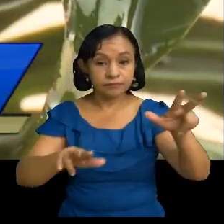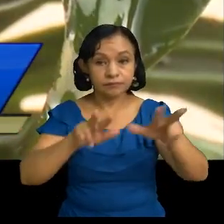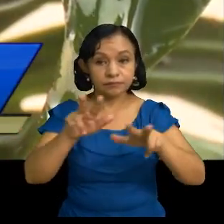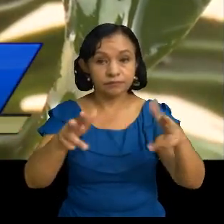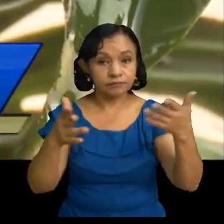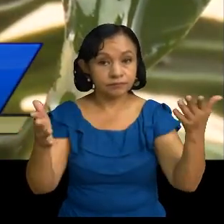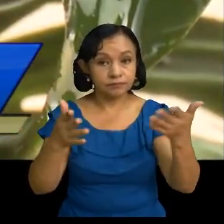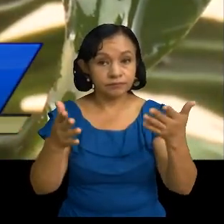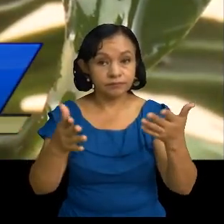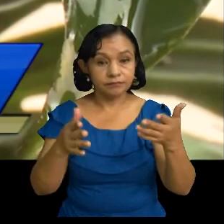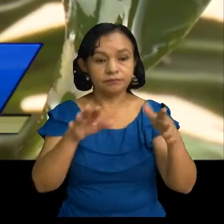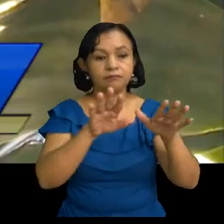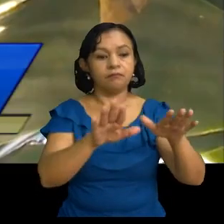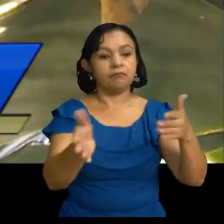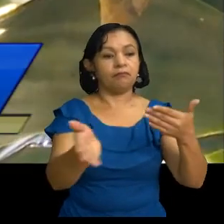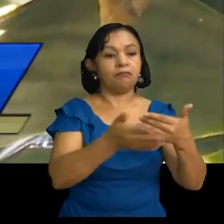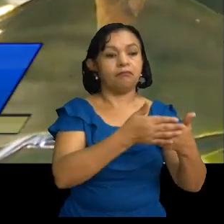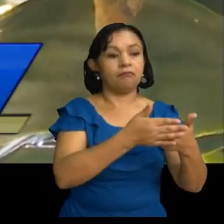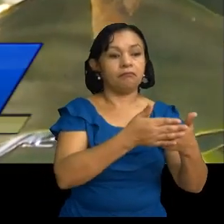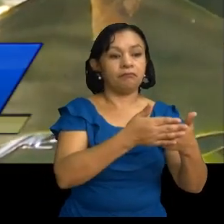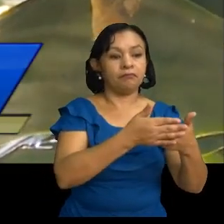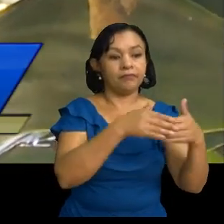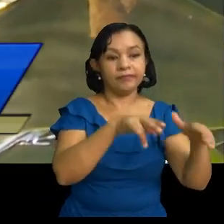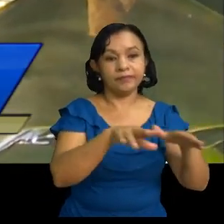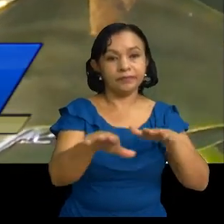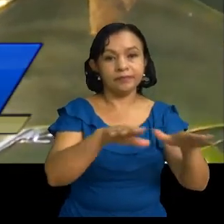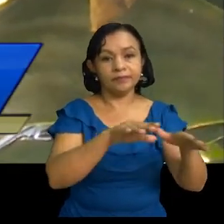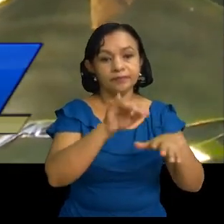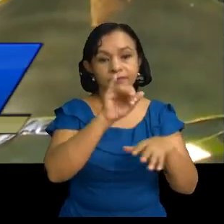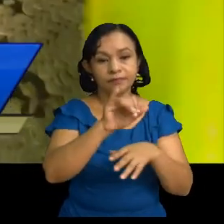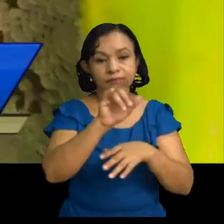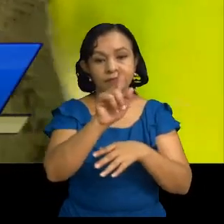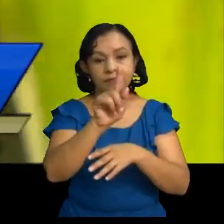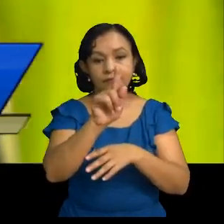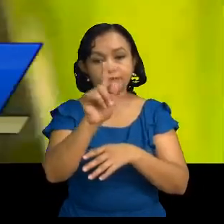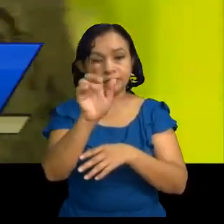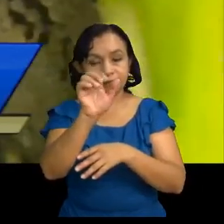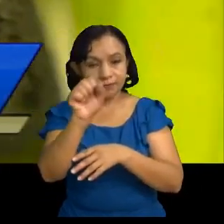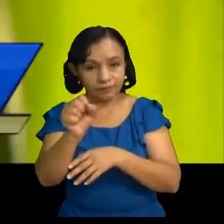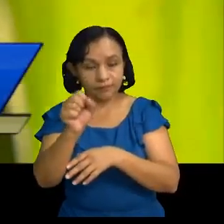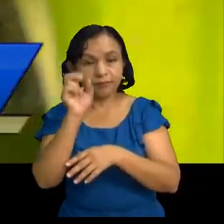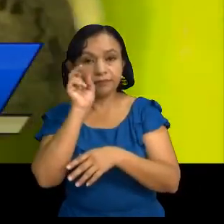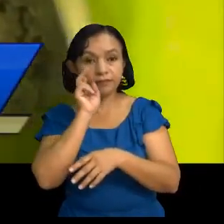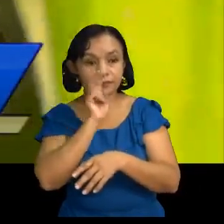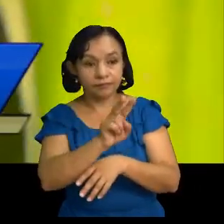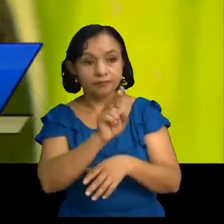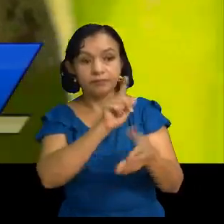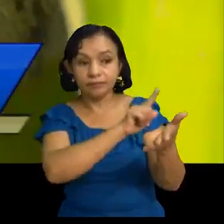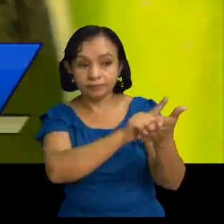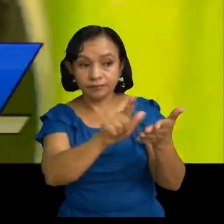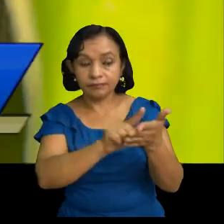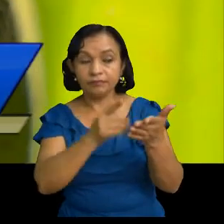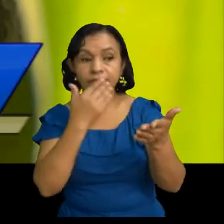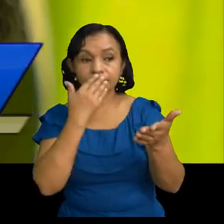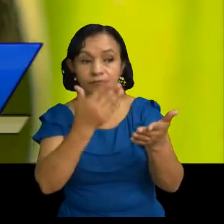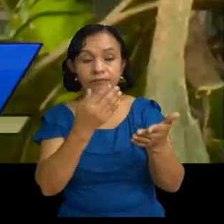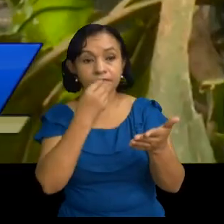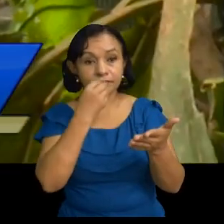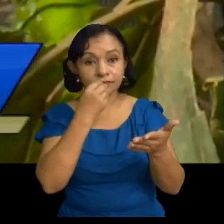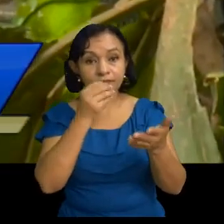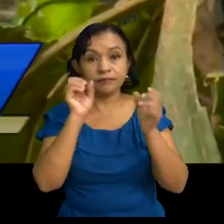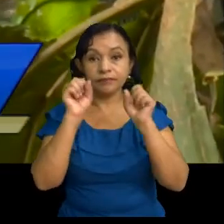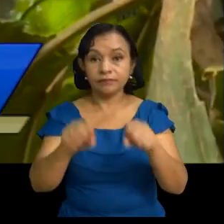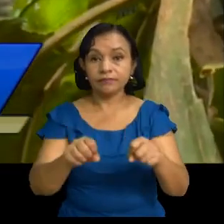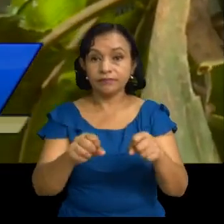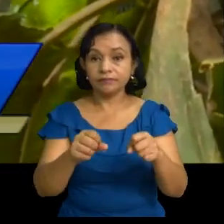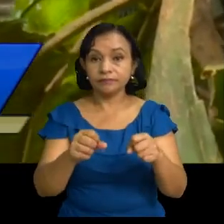no creas que sólo va a estar en cerros y aquí entra en acción el lista que va a ver si eso es sanitariamente consumibles porque el